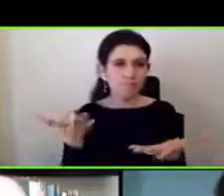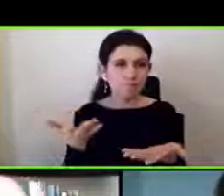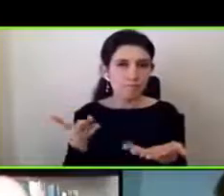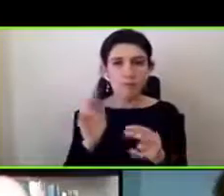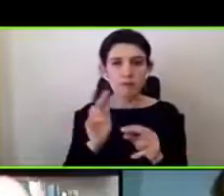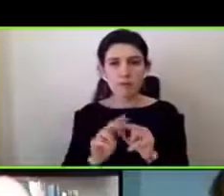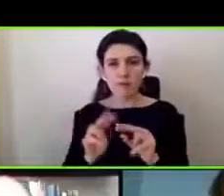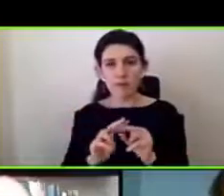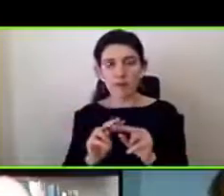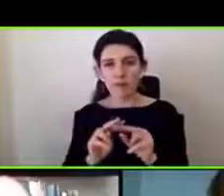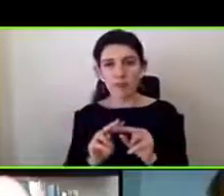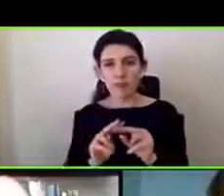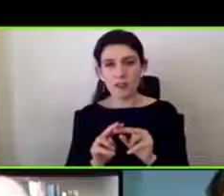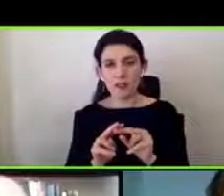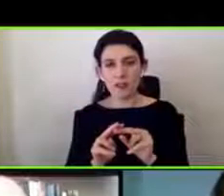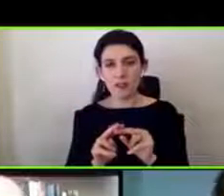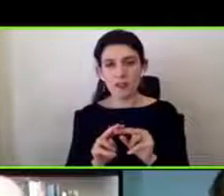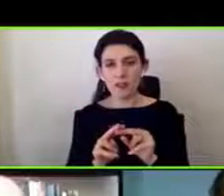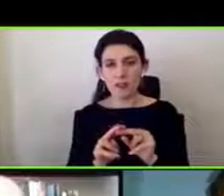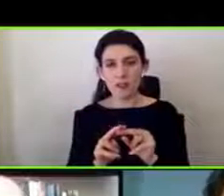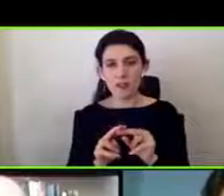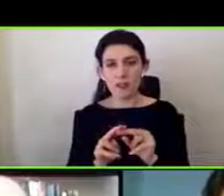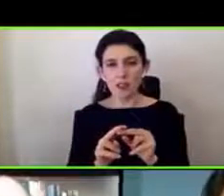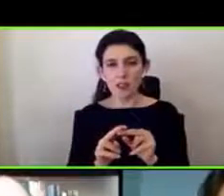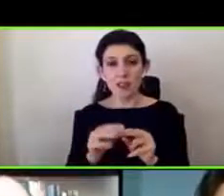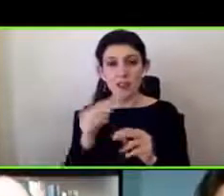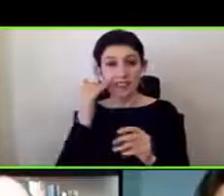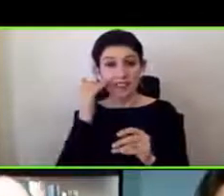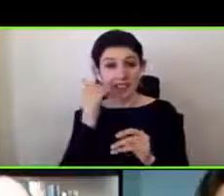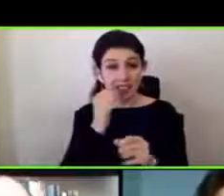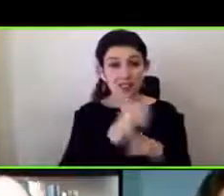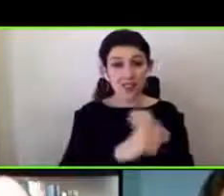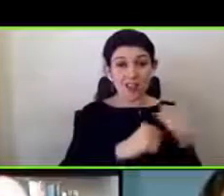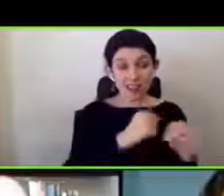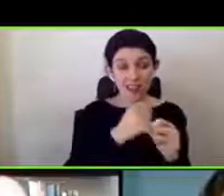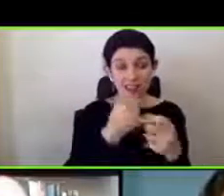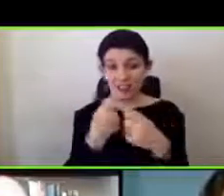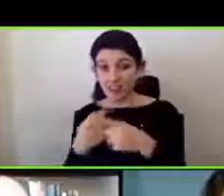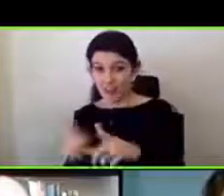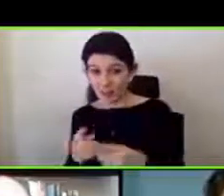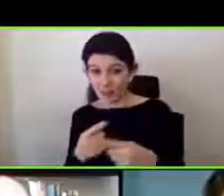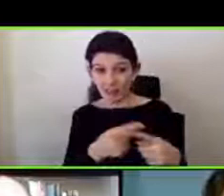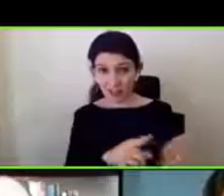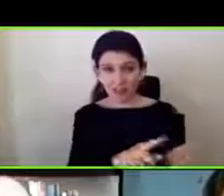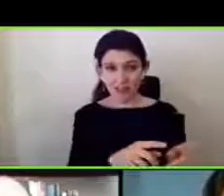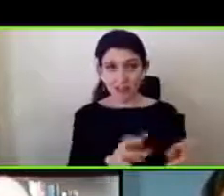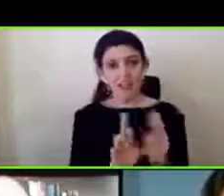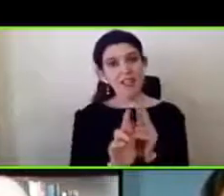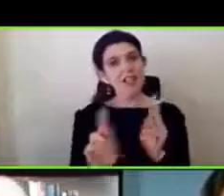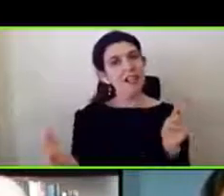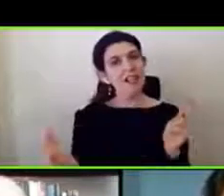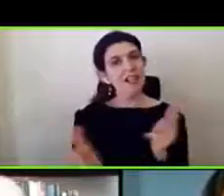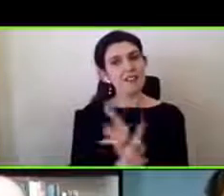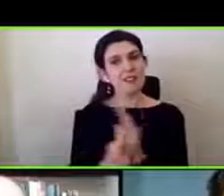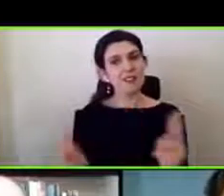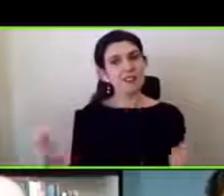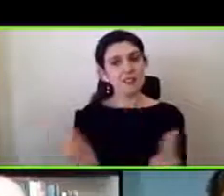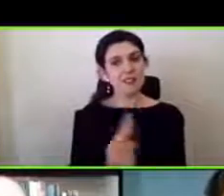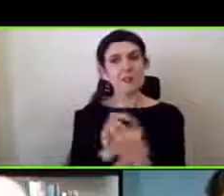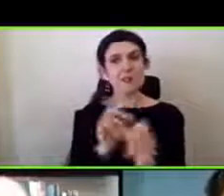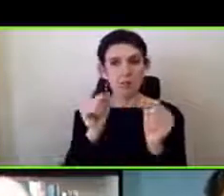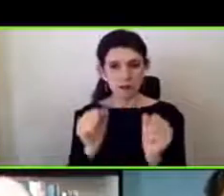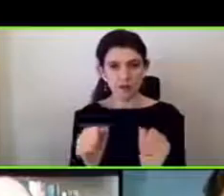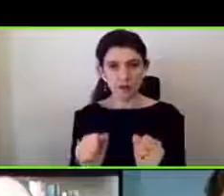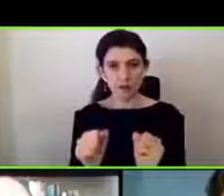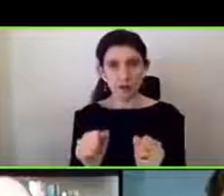los mismos niños en distintas edades pueden relacionarse y pueden